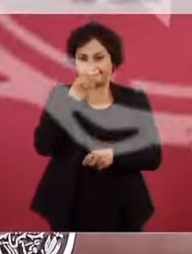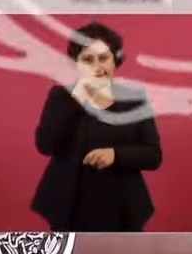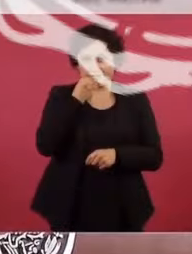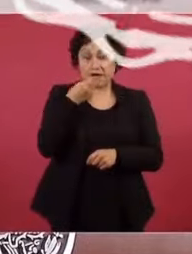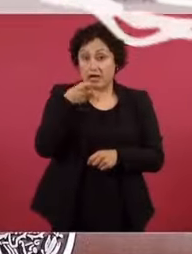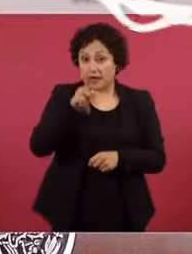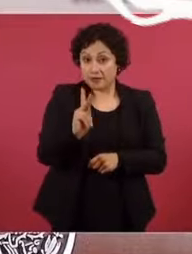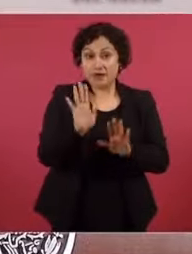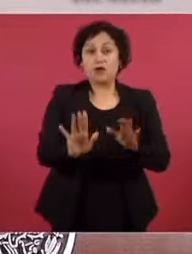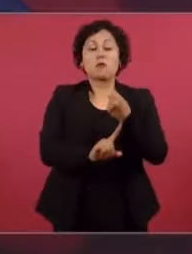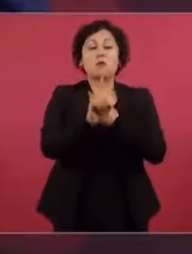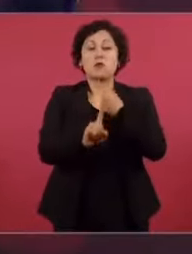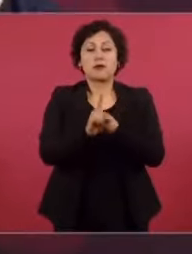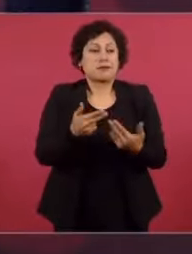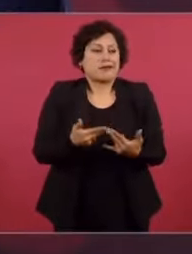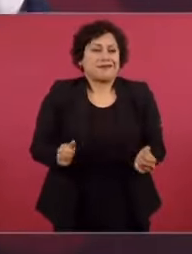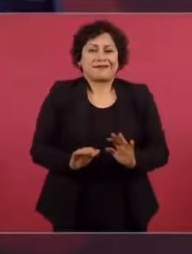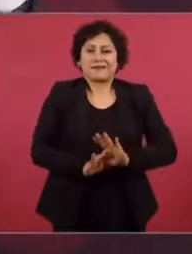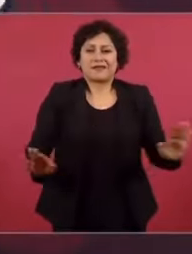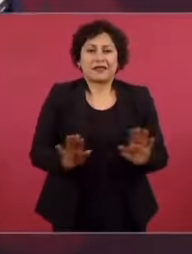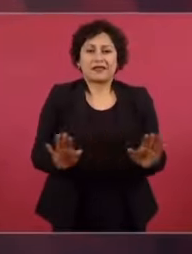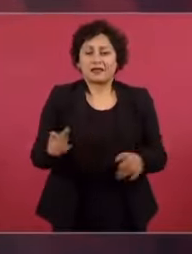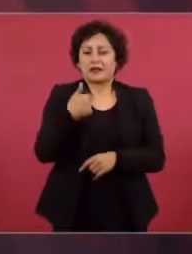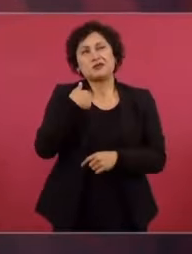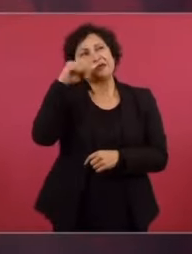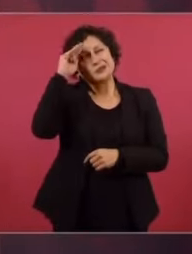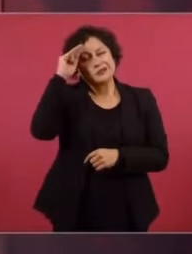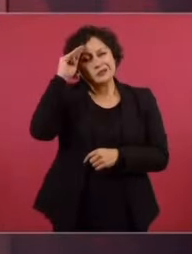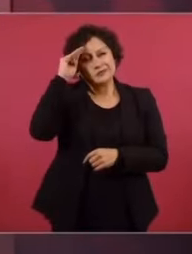No va a haber ningún problema. No veo